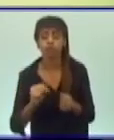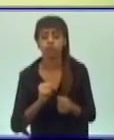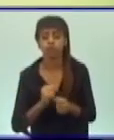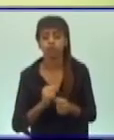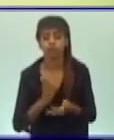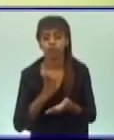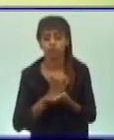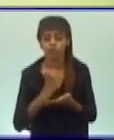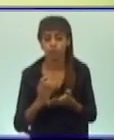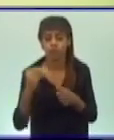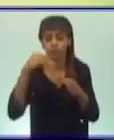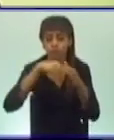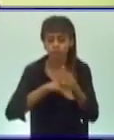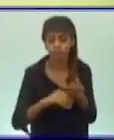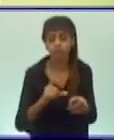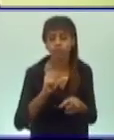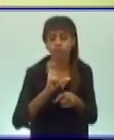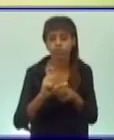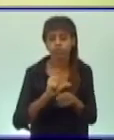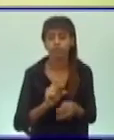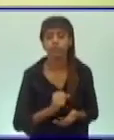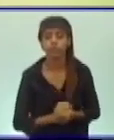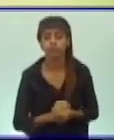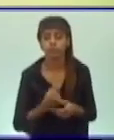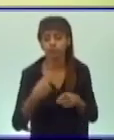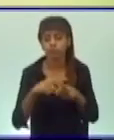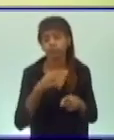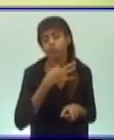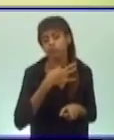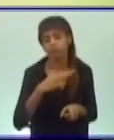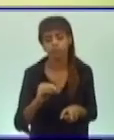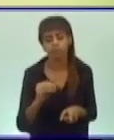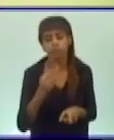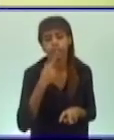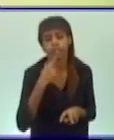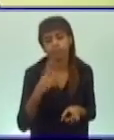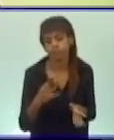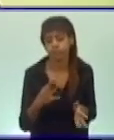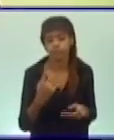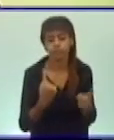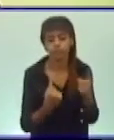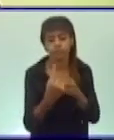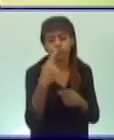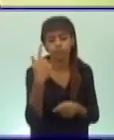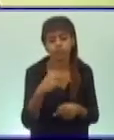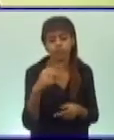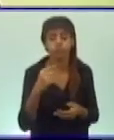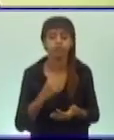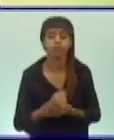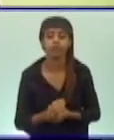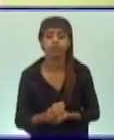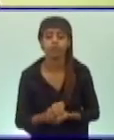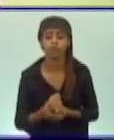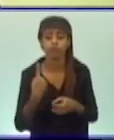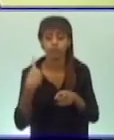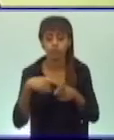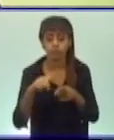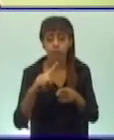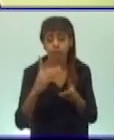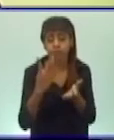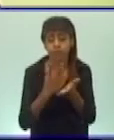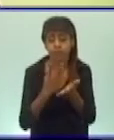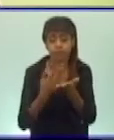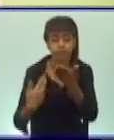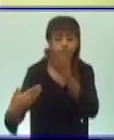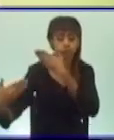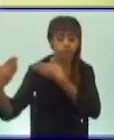son algunos de los ejemplos para que vean cómo le puede quedar respondida la actividad. En otros encuentros hemos hablado que